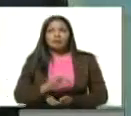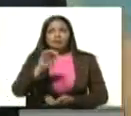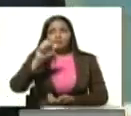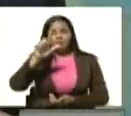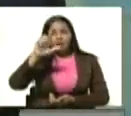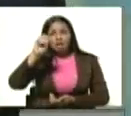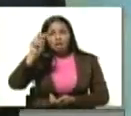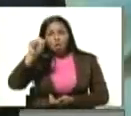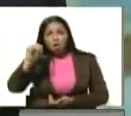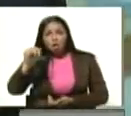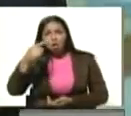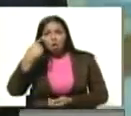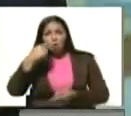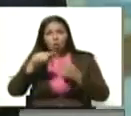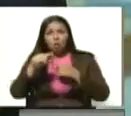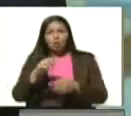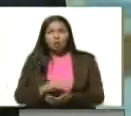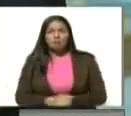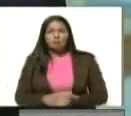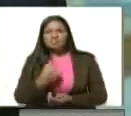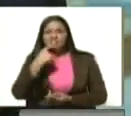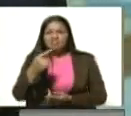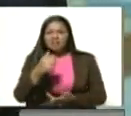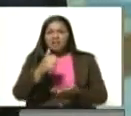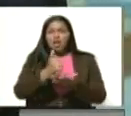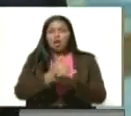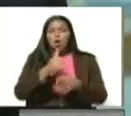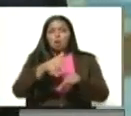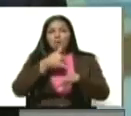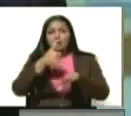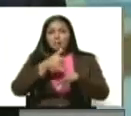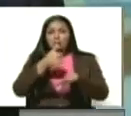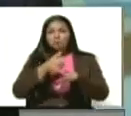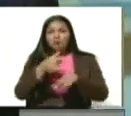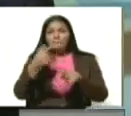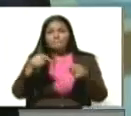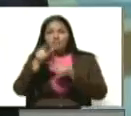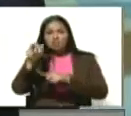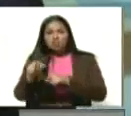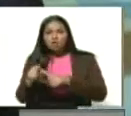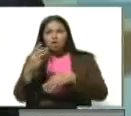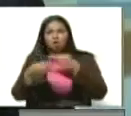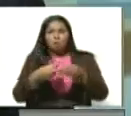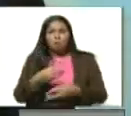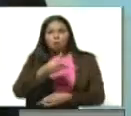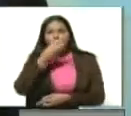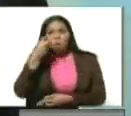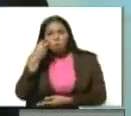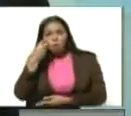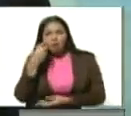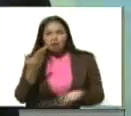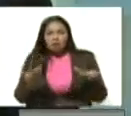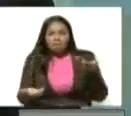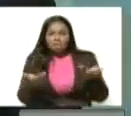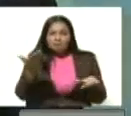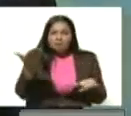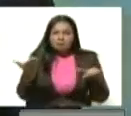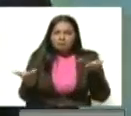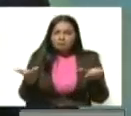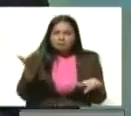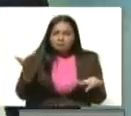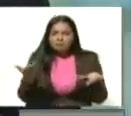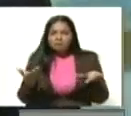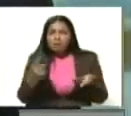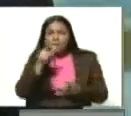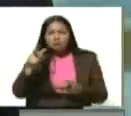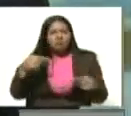que a los homosexuales son como personas como drogadictos. Él hizo una comparación y él dijo que las